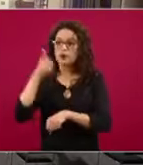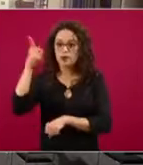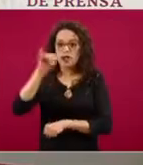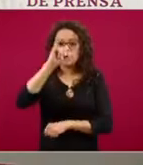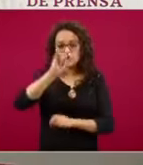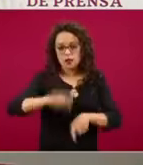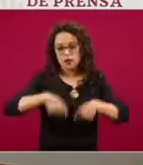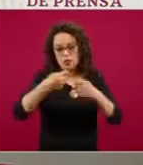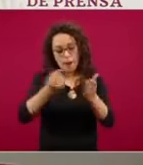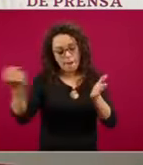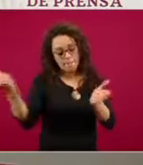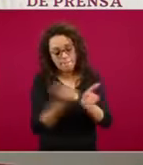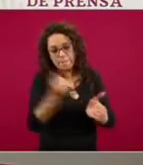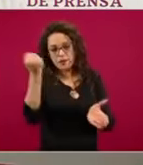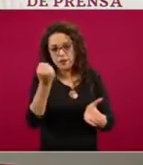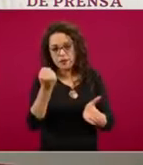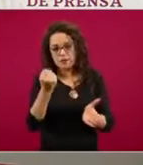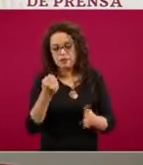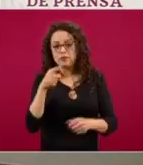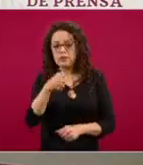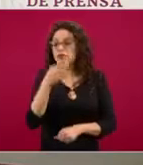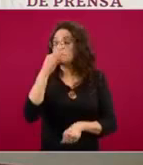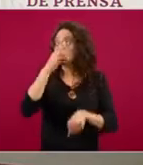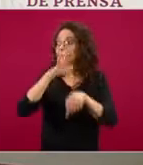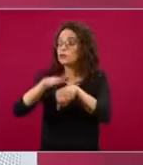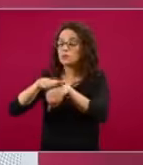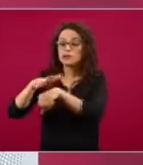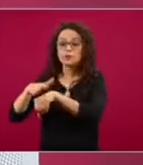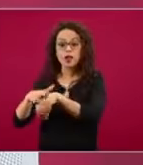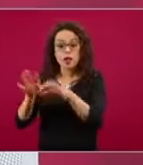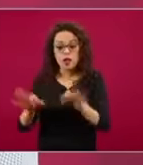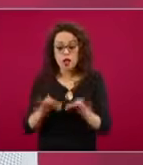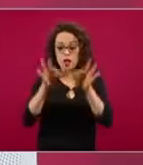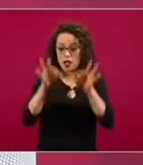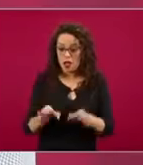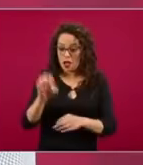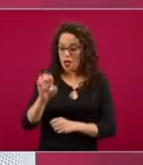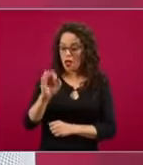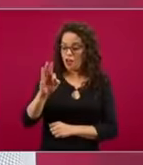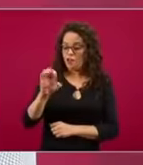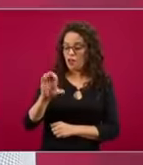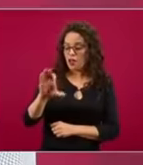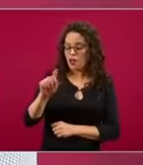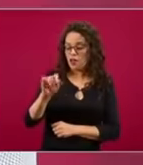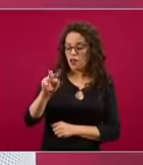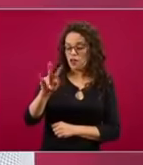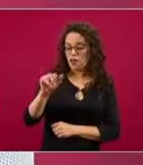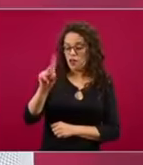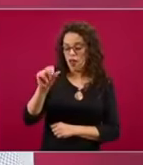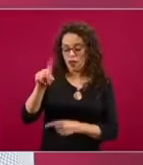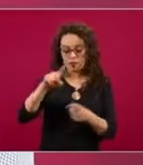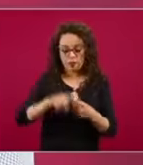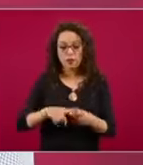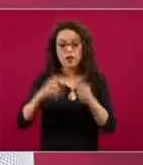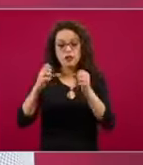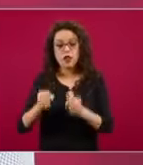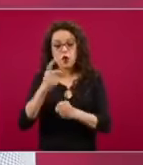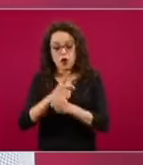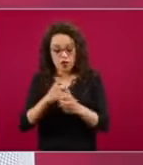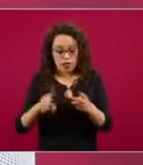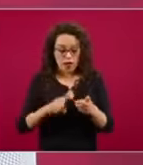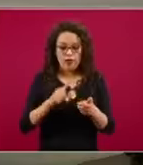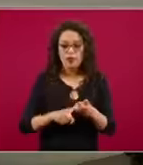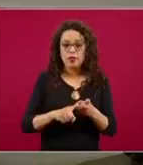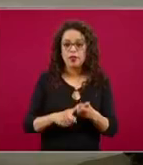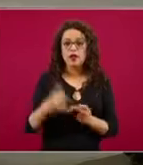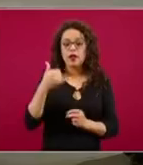certifiquen que lo que se está reportando, tanto en la efectividad, tanto en su momento en la seguridad de la vacuna